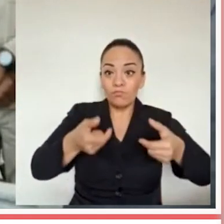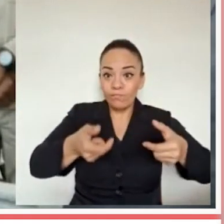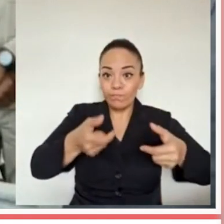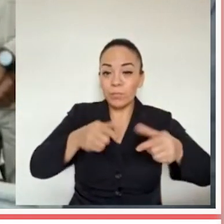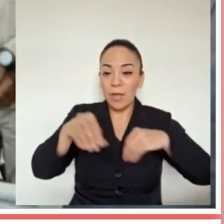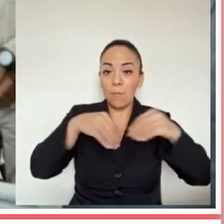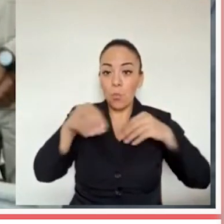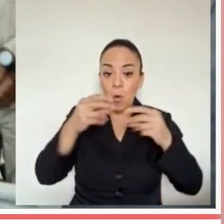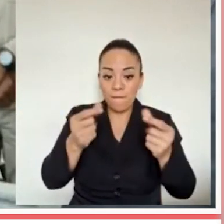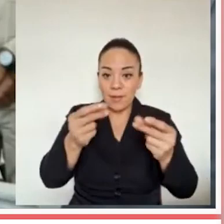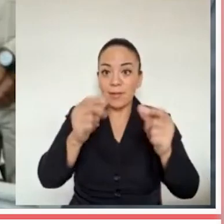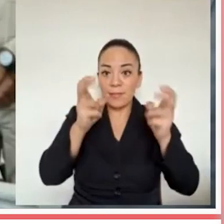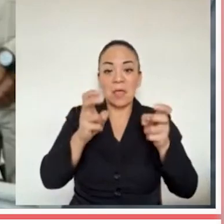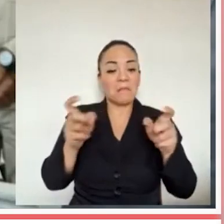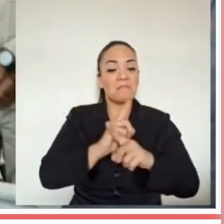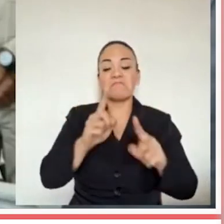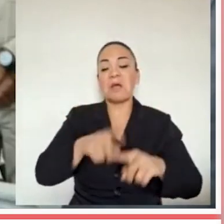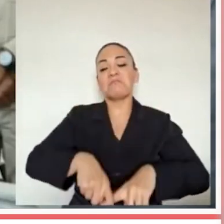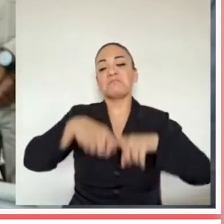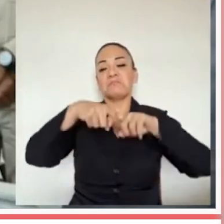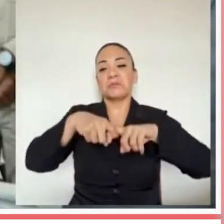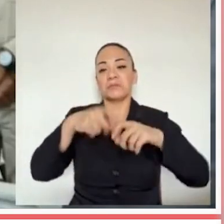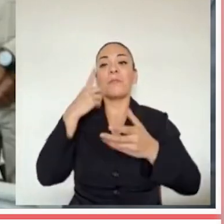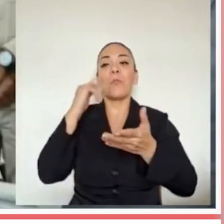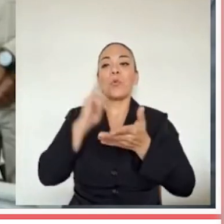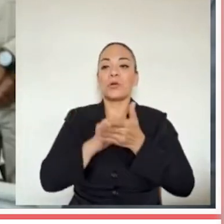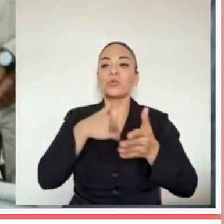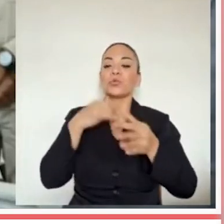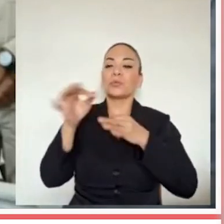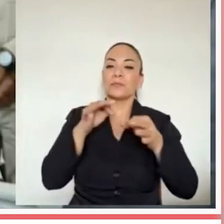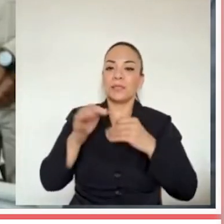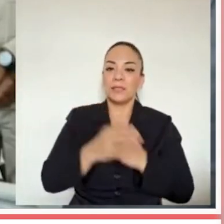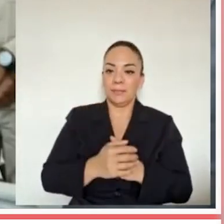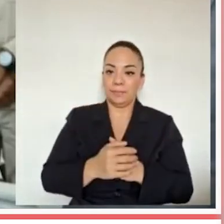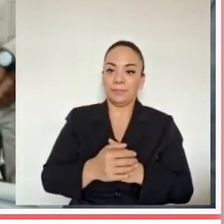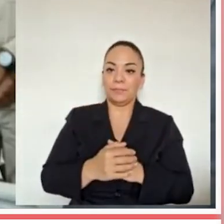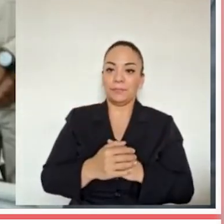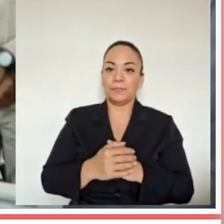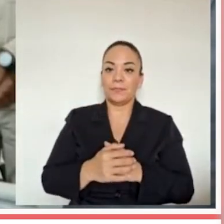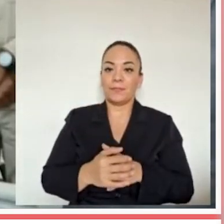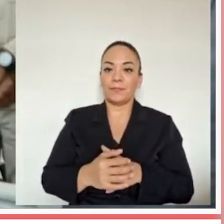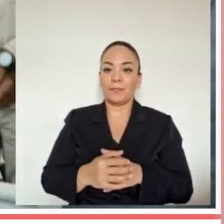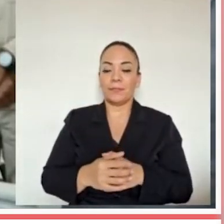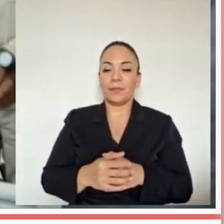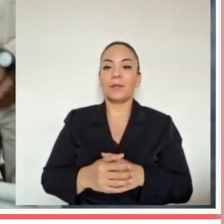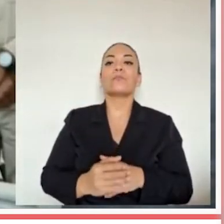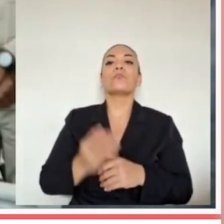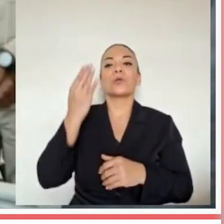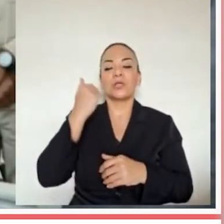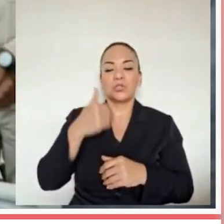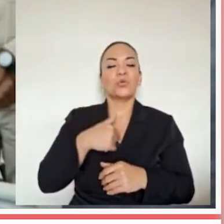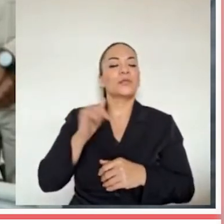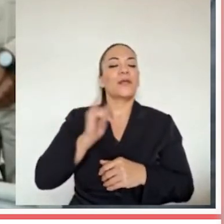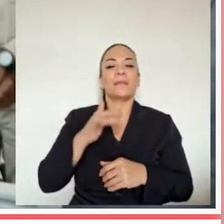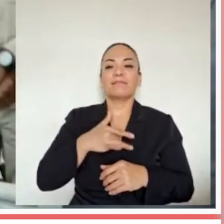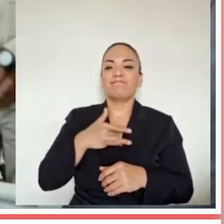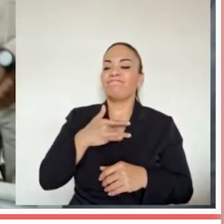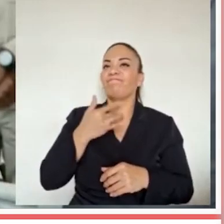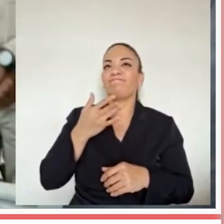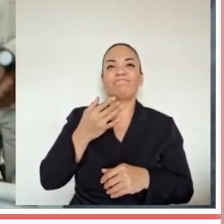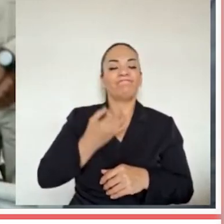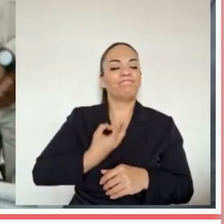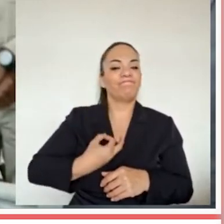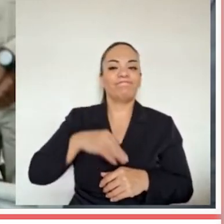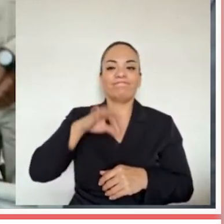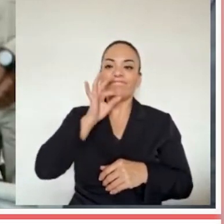aguja, están pegados. Por eso me extendí, porque comparto la indignación y la tristeza